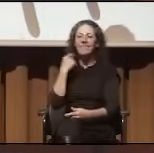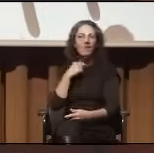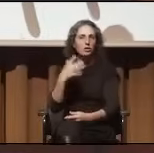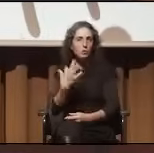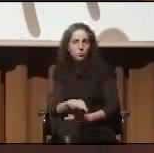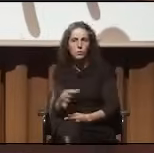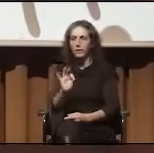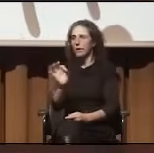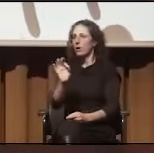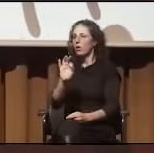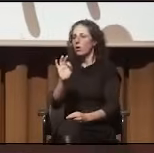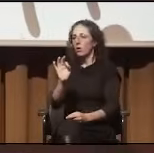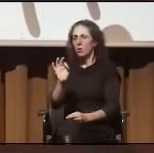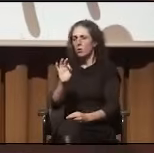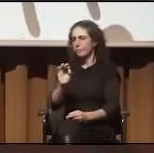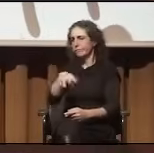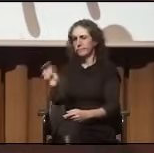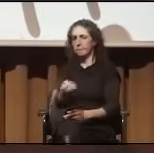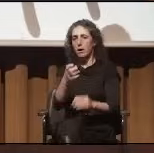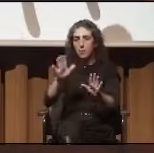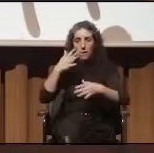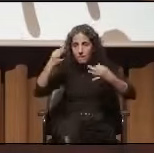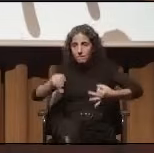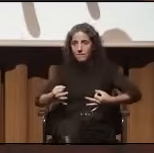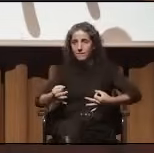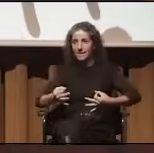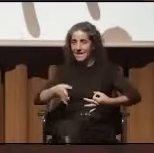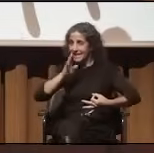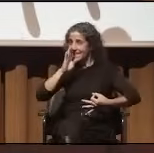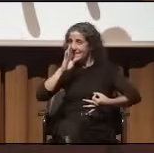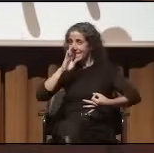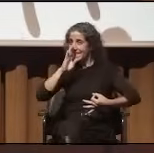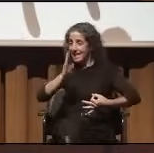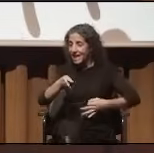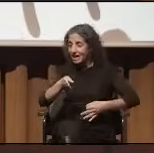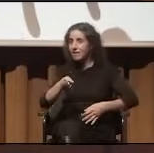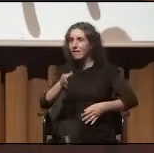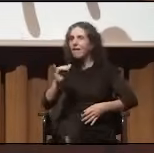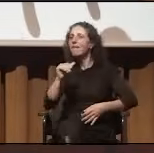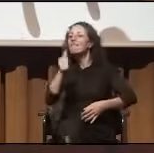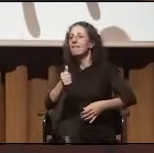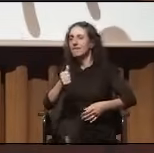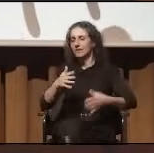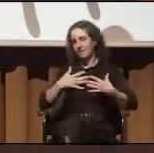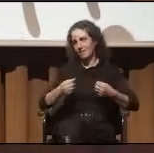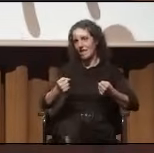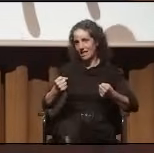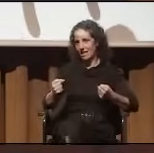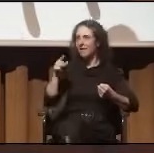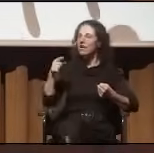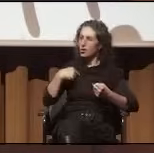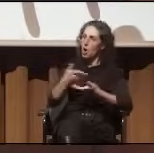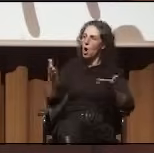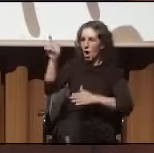agentes, pero lo que realmente tenemos directamente la confianza de enfermos somos los sanitarios. Entonces, es verdad